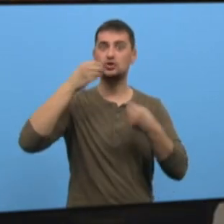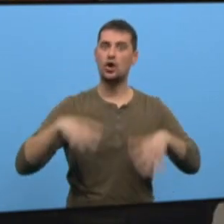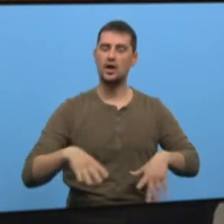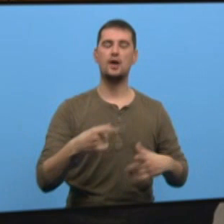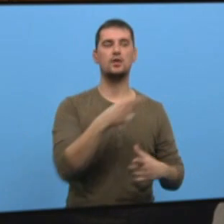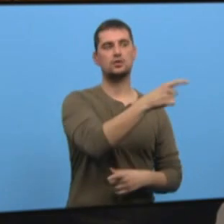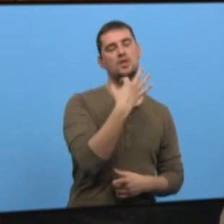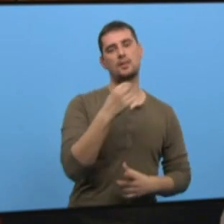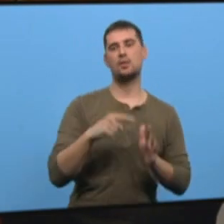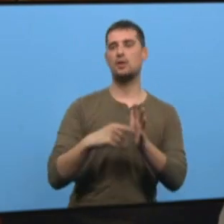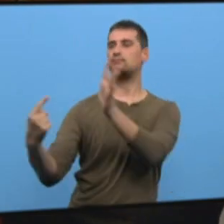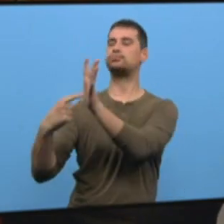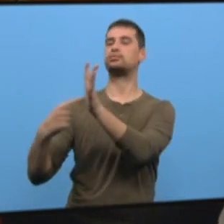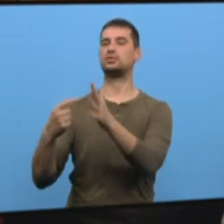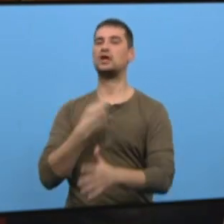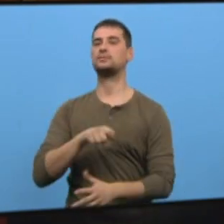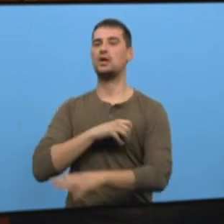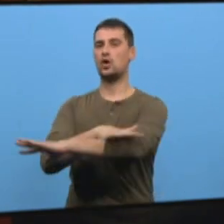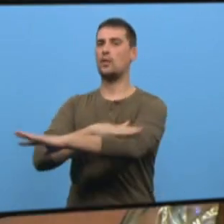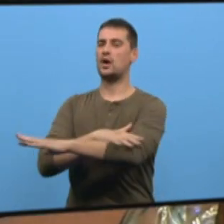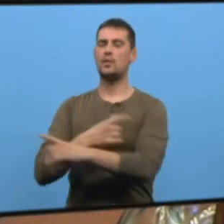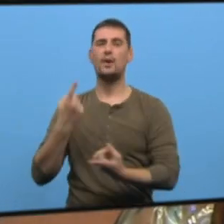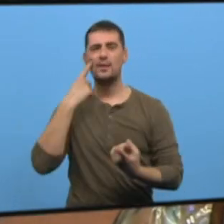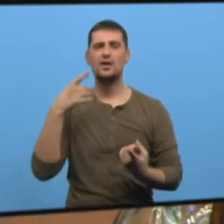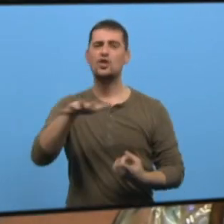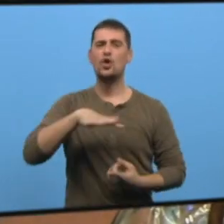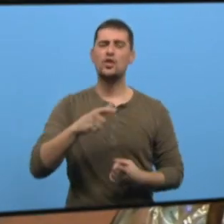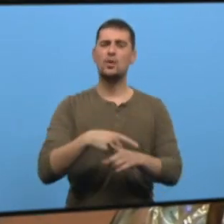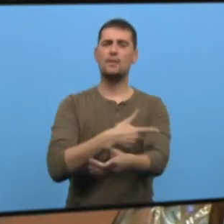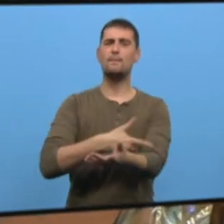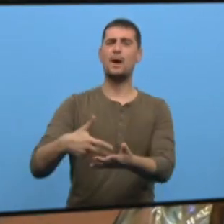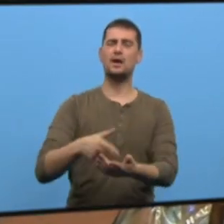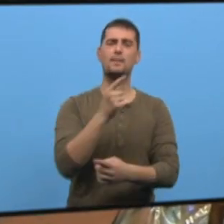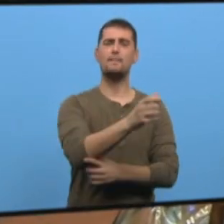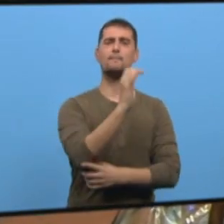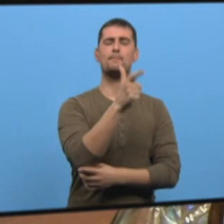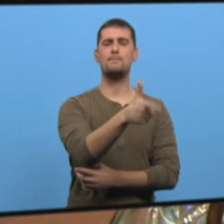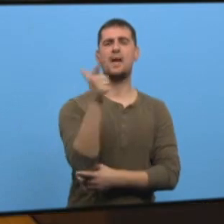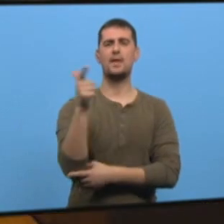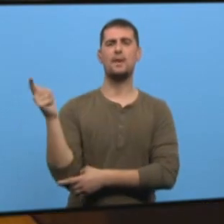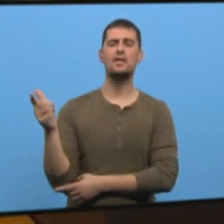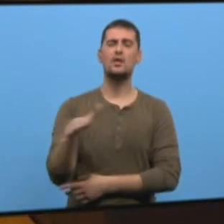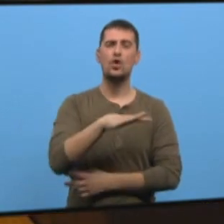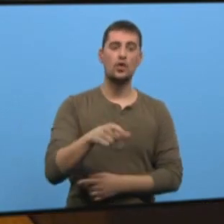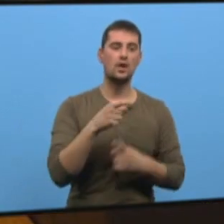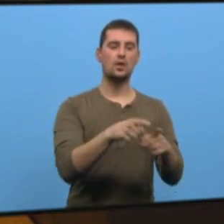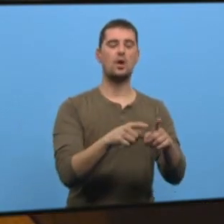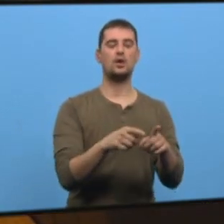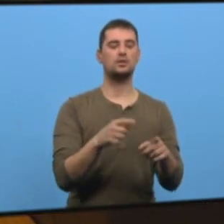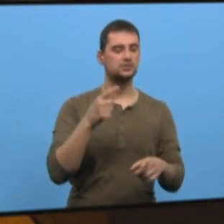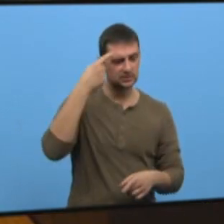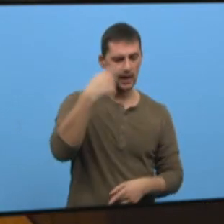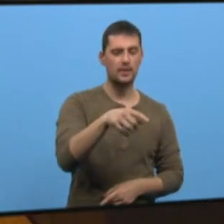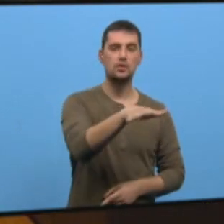central responsabilidades para asumir a localización dos desaparecidos no franquismo co obtivo de restituir vítimas y suas